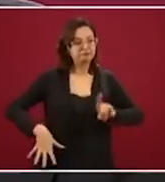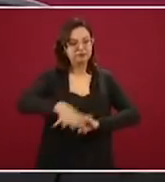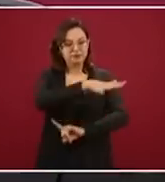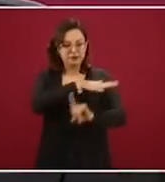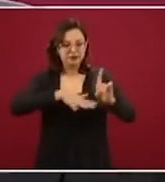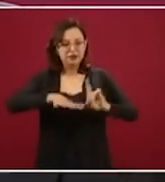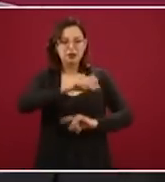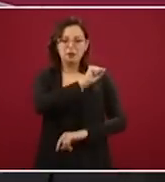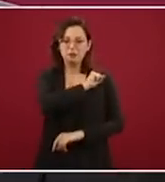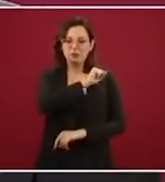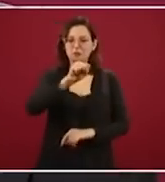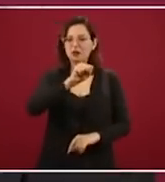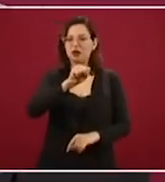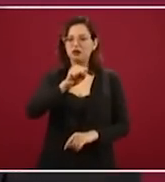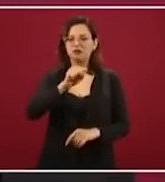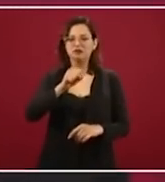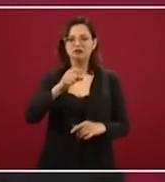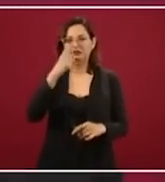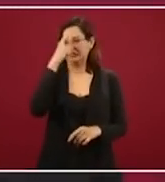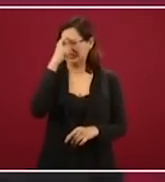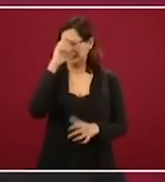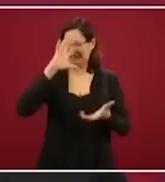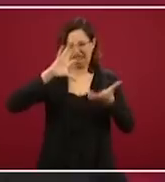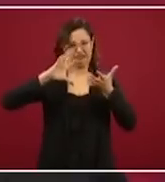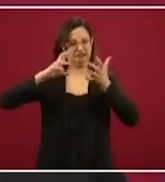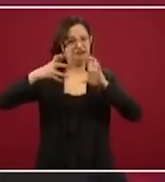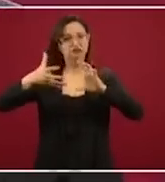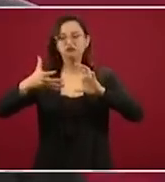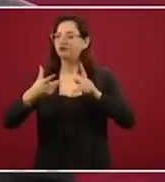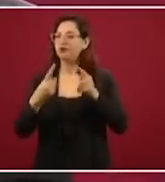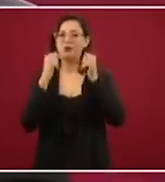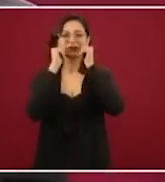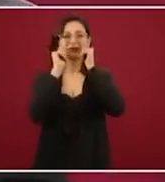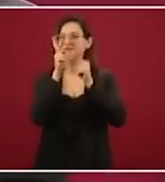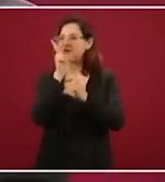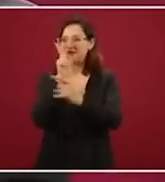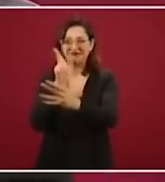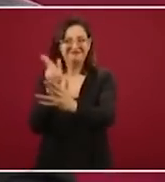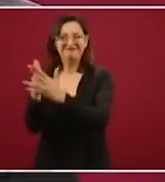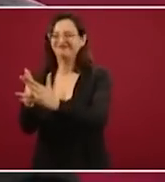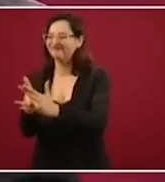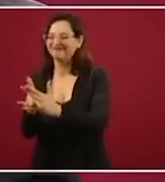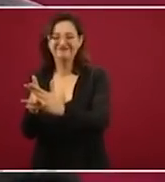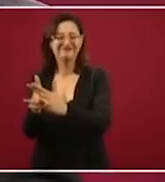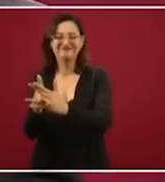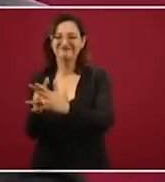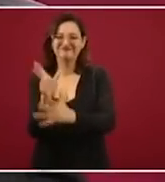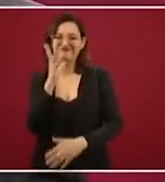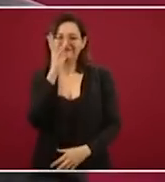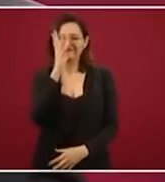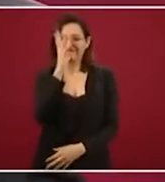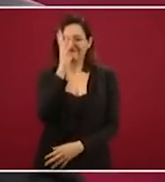toda esta enajenación, ¿sí?, momentos de